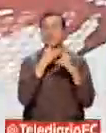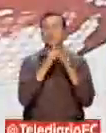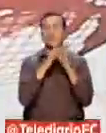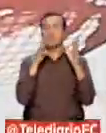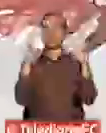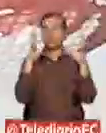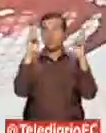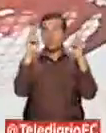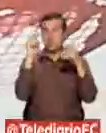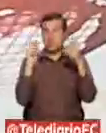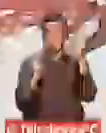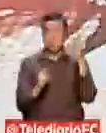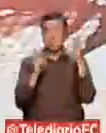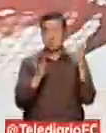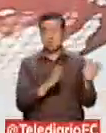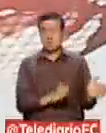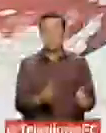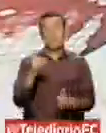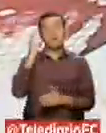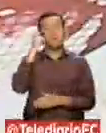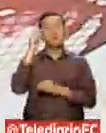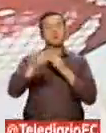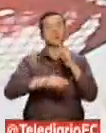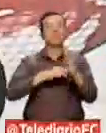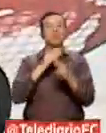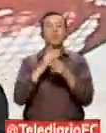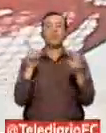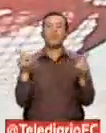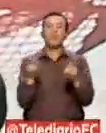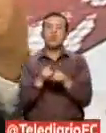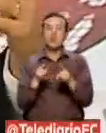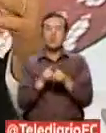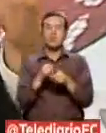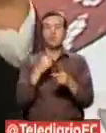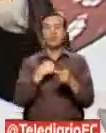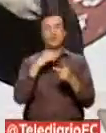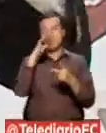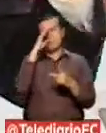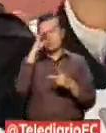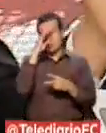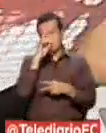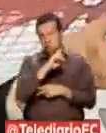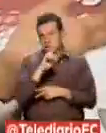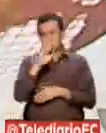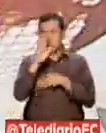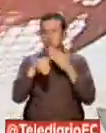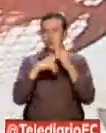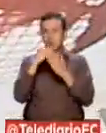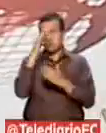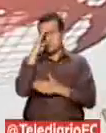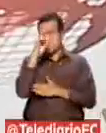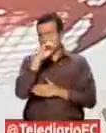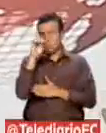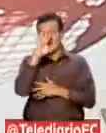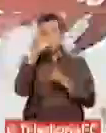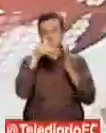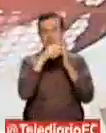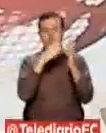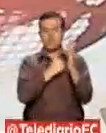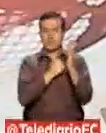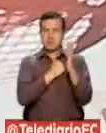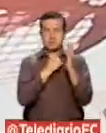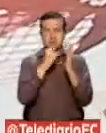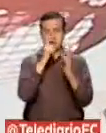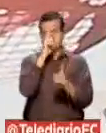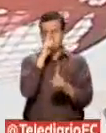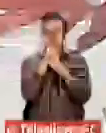tendré un timeline que parece que el mundo es solamente animalista, o si yo soy de derecha, todo será de derecha o de izquierda, y lo que hace justamente